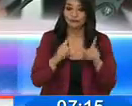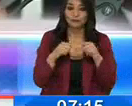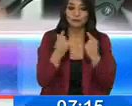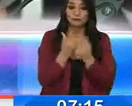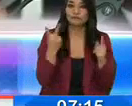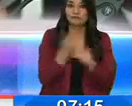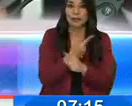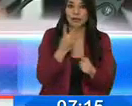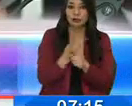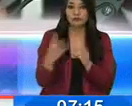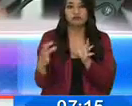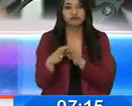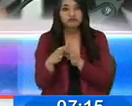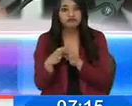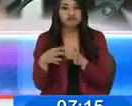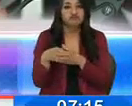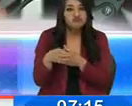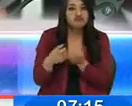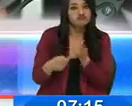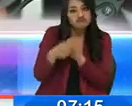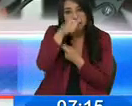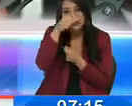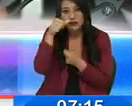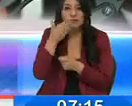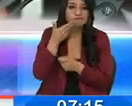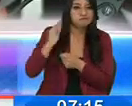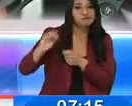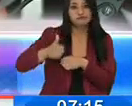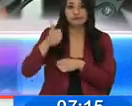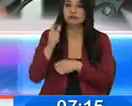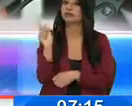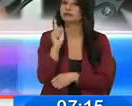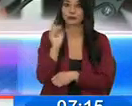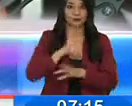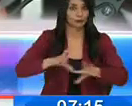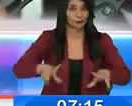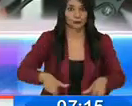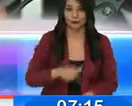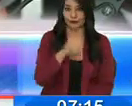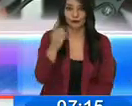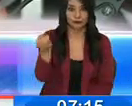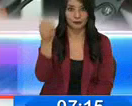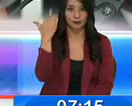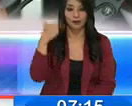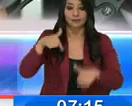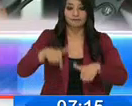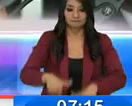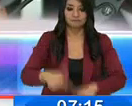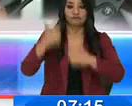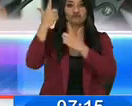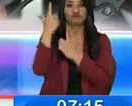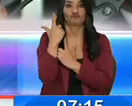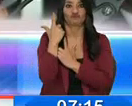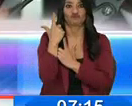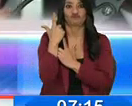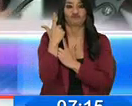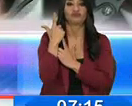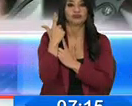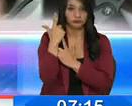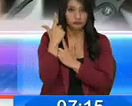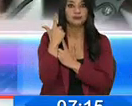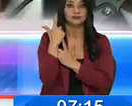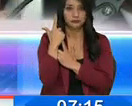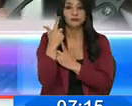con el narcotráfico y la subversión, que no olviden los corruptos. Nuestras Fuerzas Armadas, que son